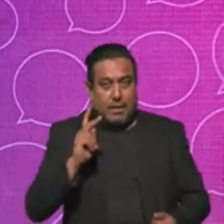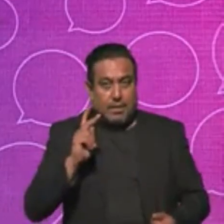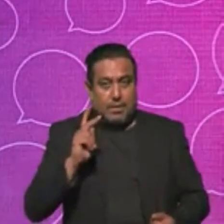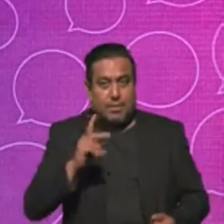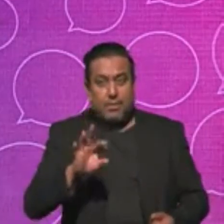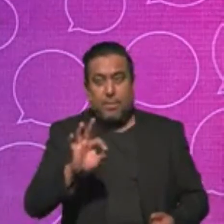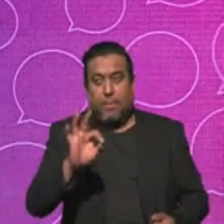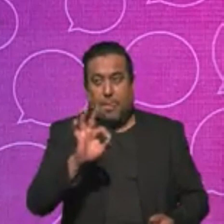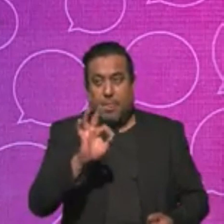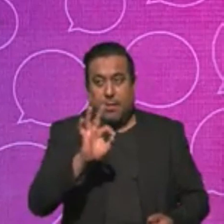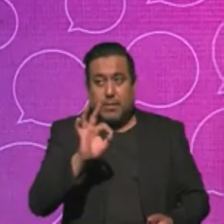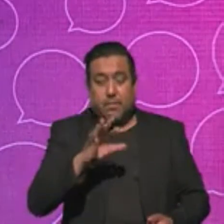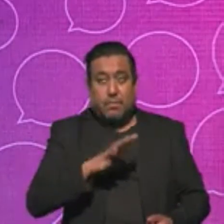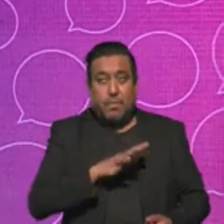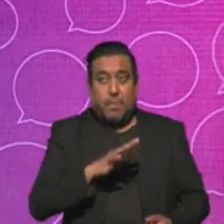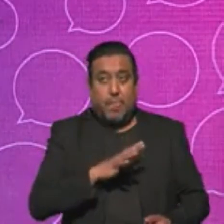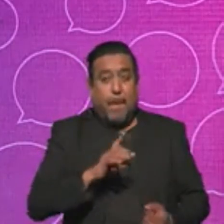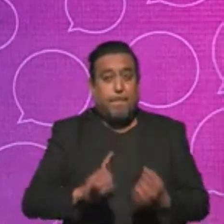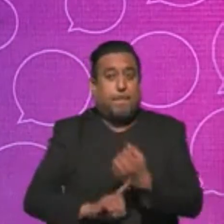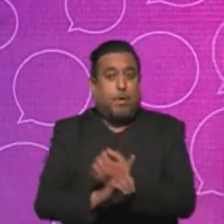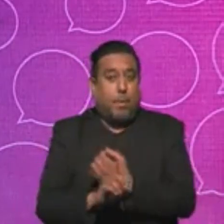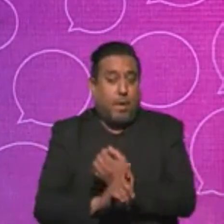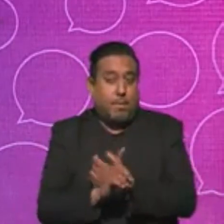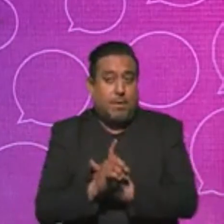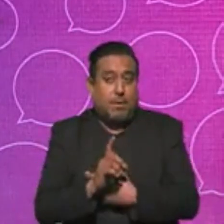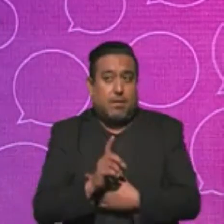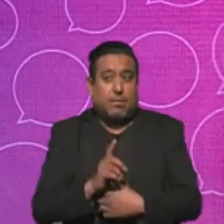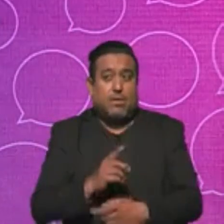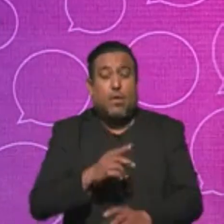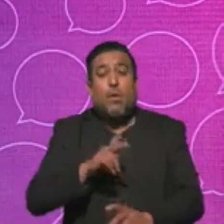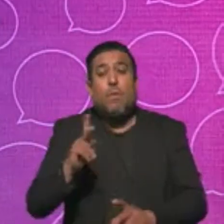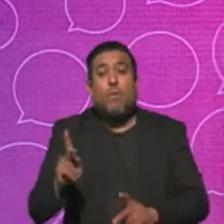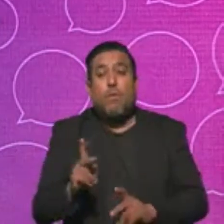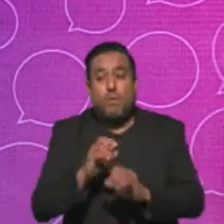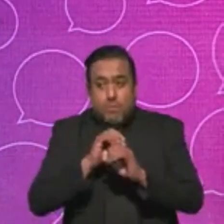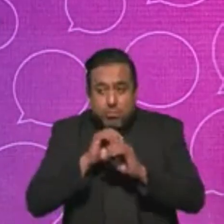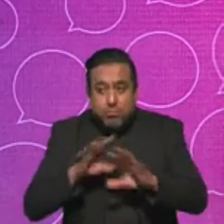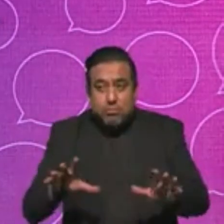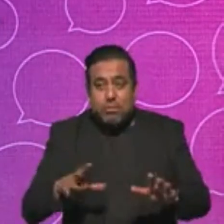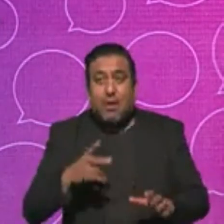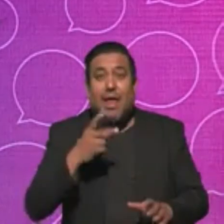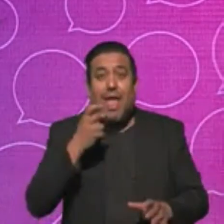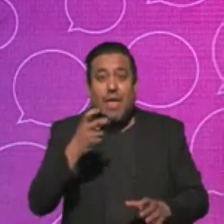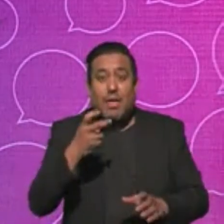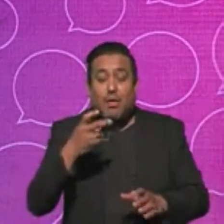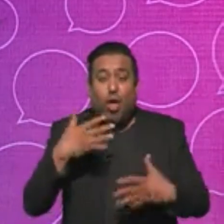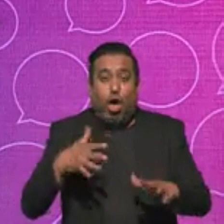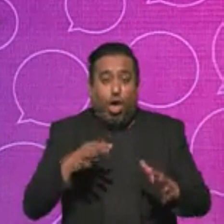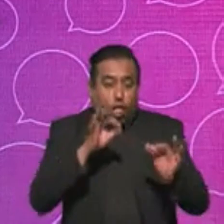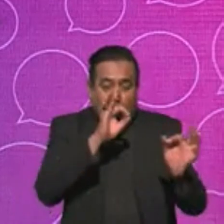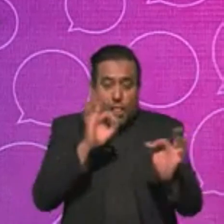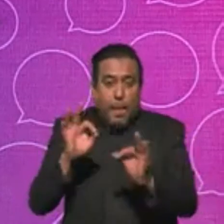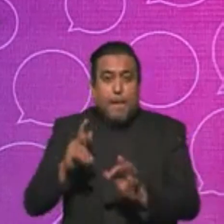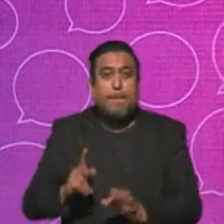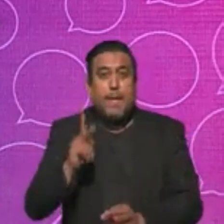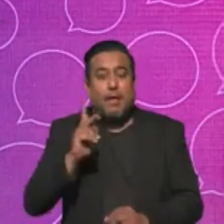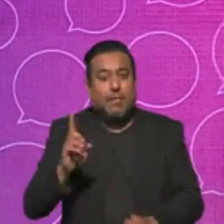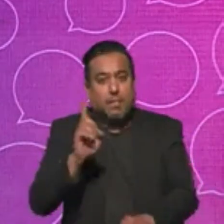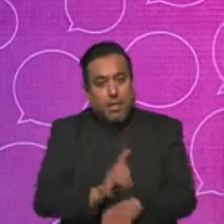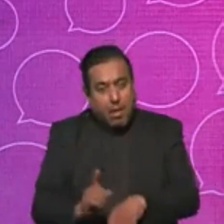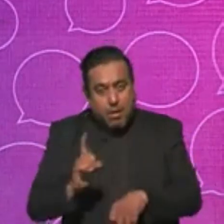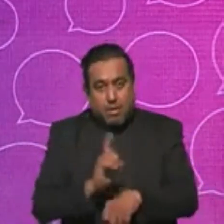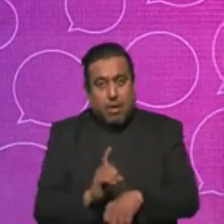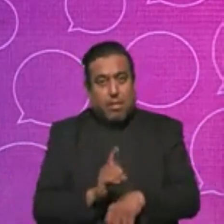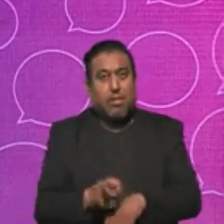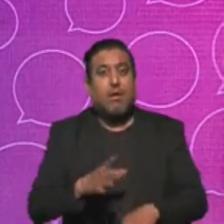cuando hay una situación que que se publica y se hace viral ahí le prestan atención pero todos los días todos los